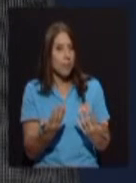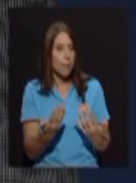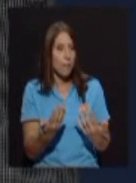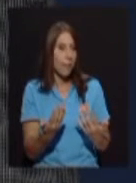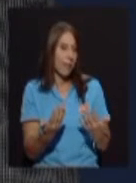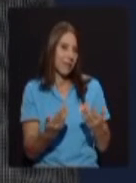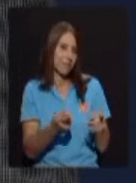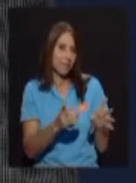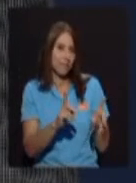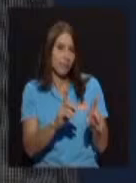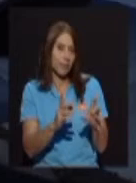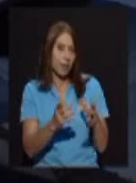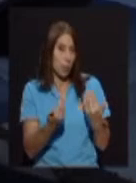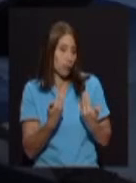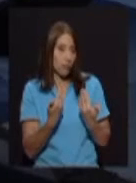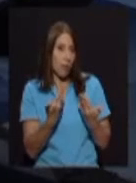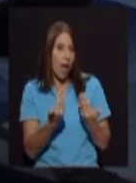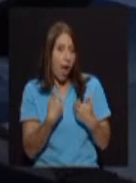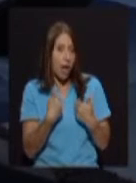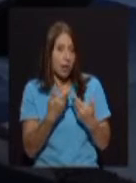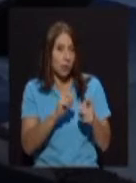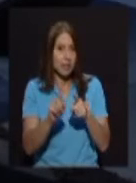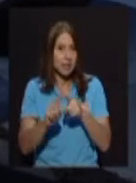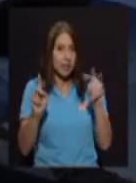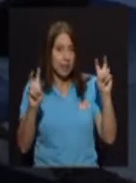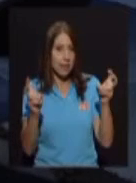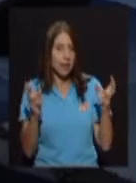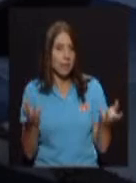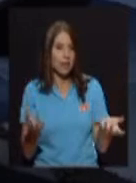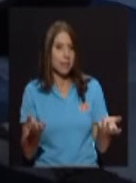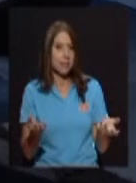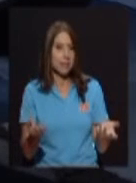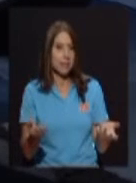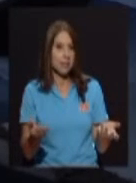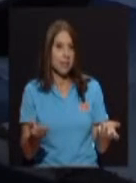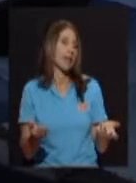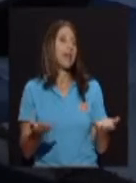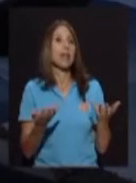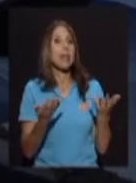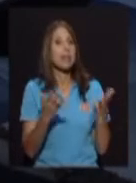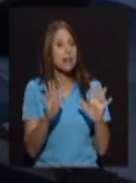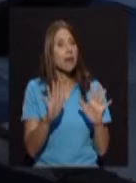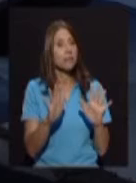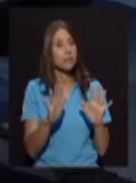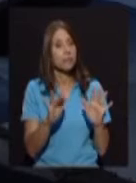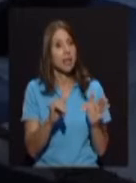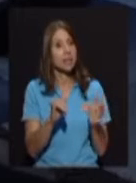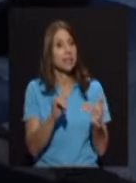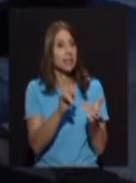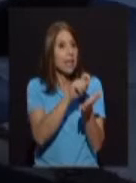hay una serie de temas que están escritos y que